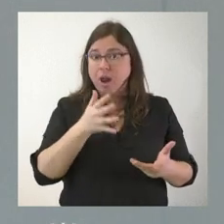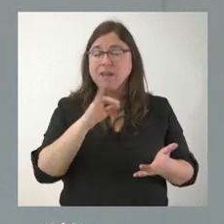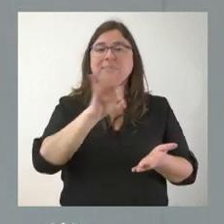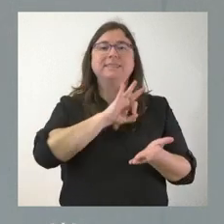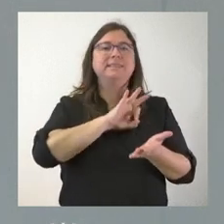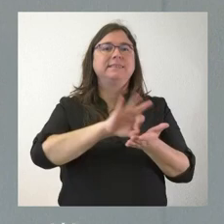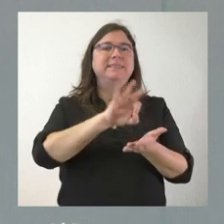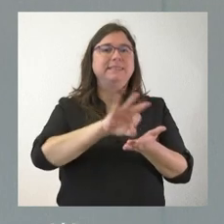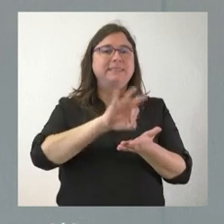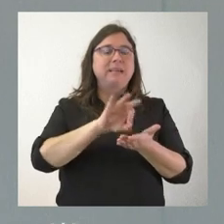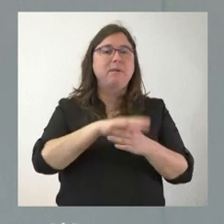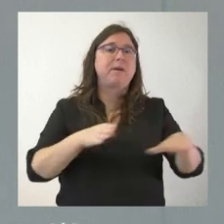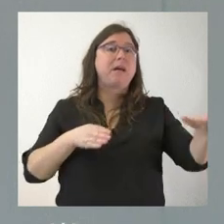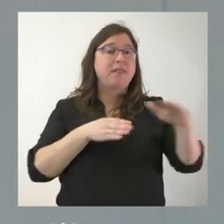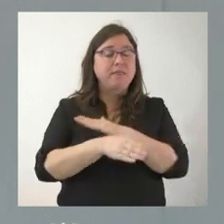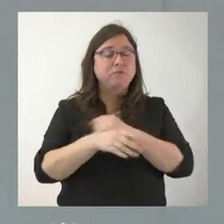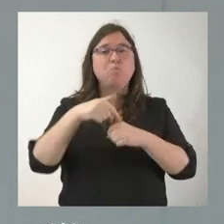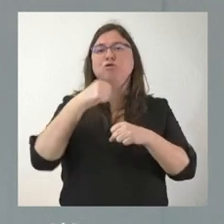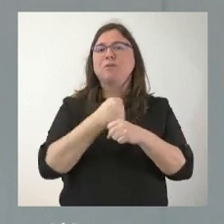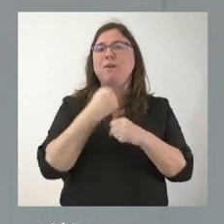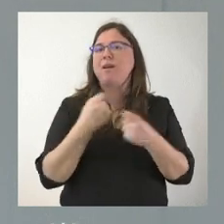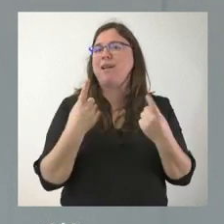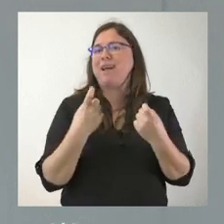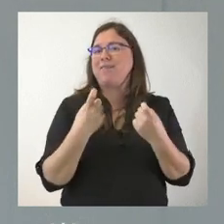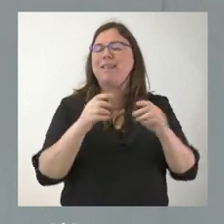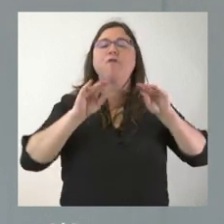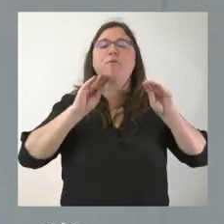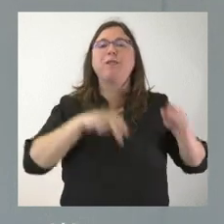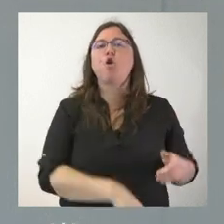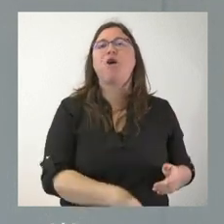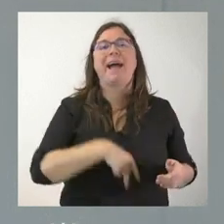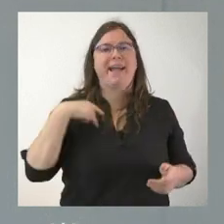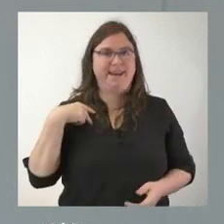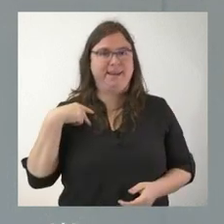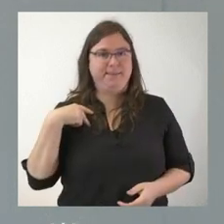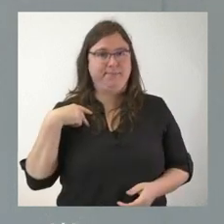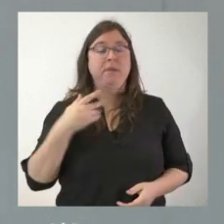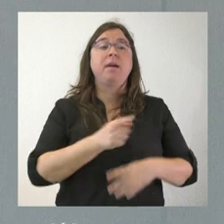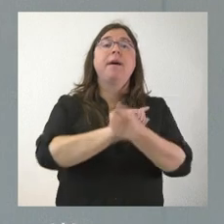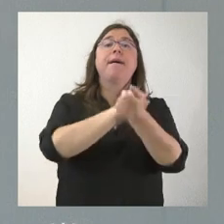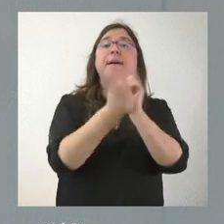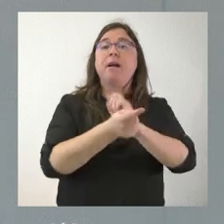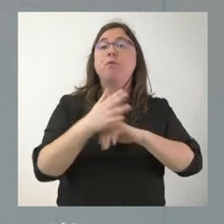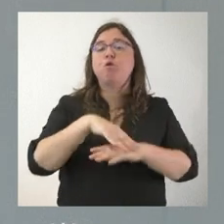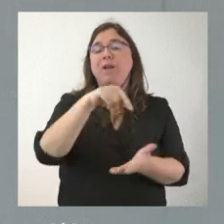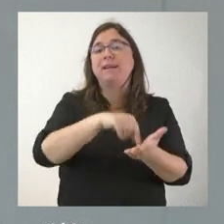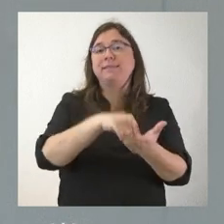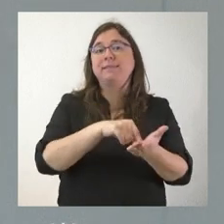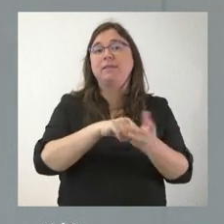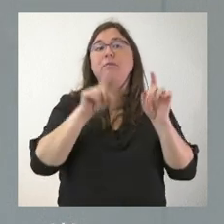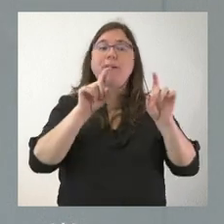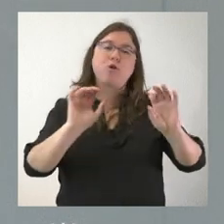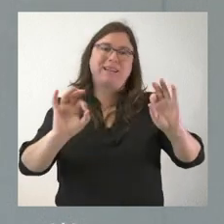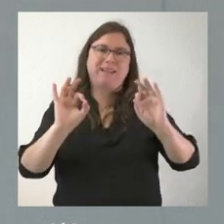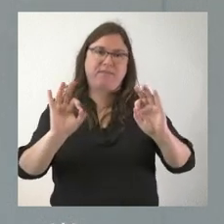para el acceso a estos puestos de trabajo es exige una formación de carácter general y el cambio que se hace Es para exigir una formación de carácter